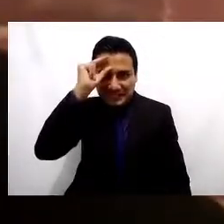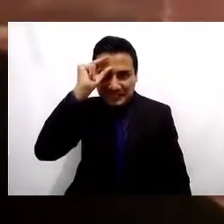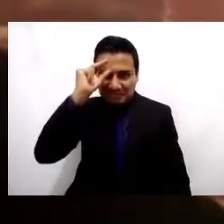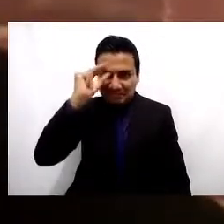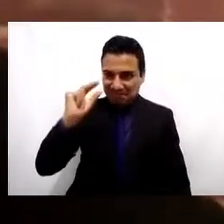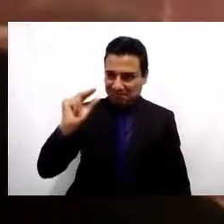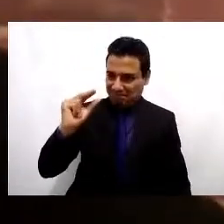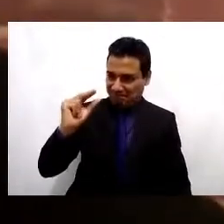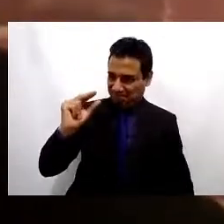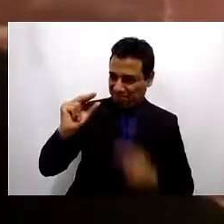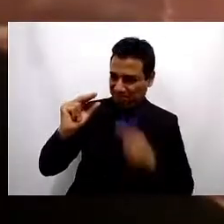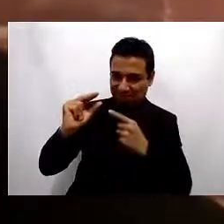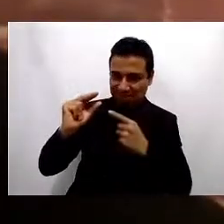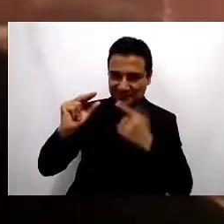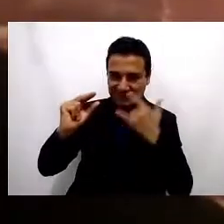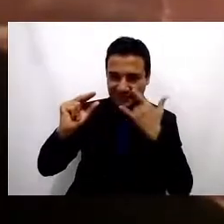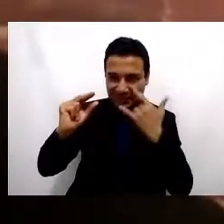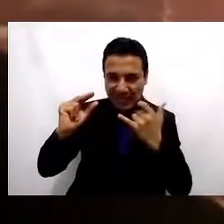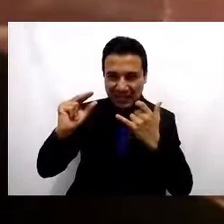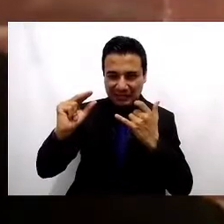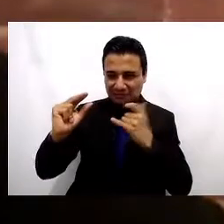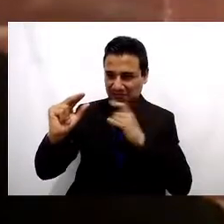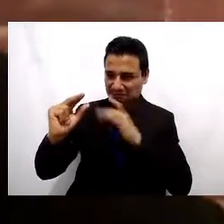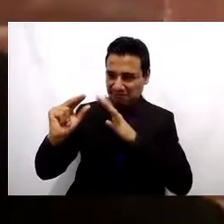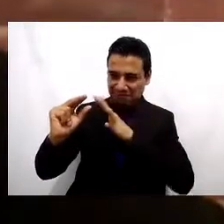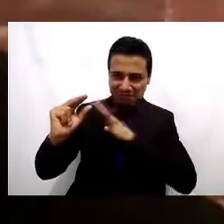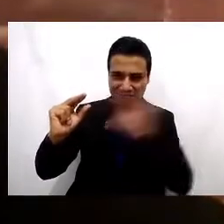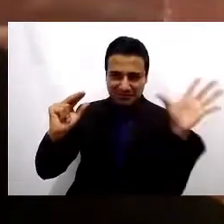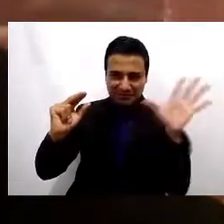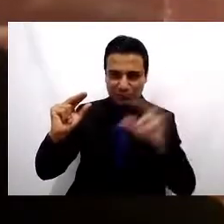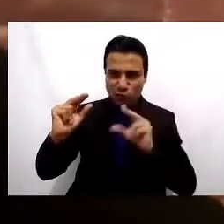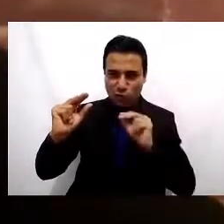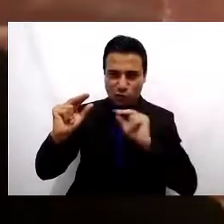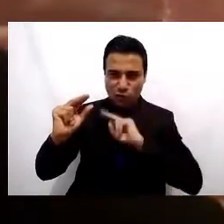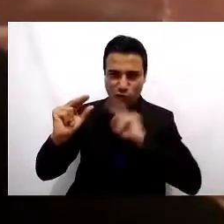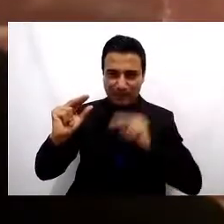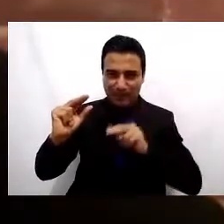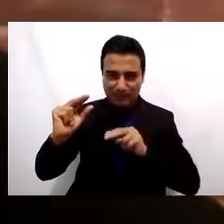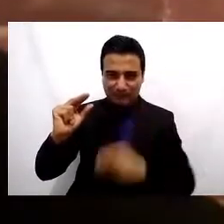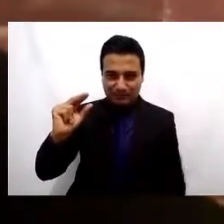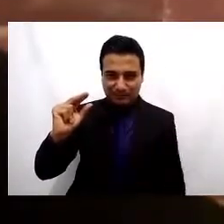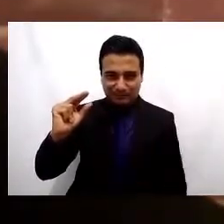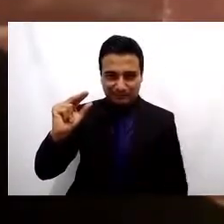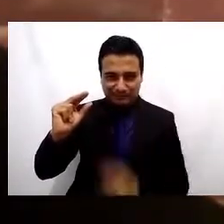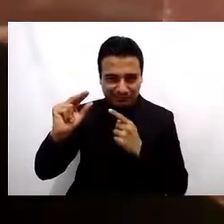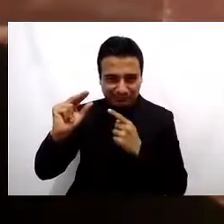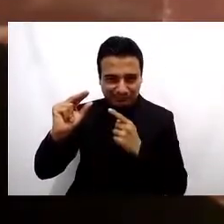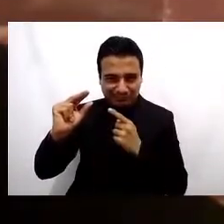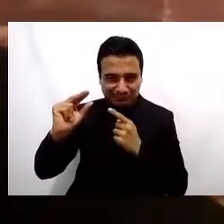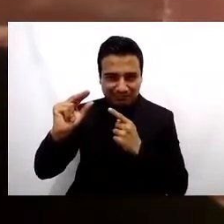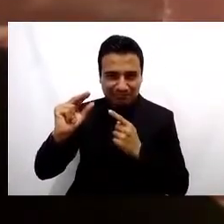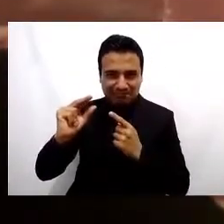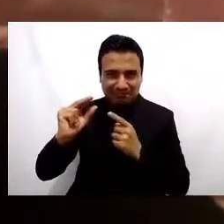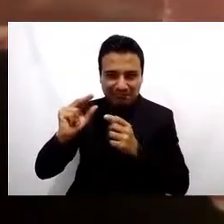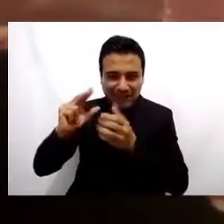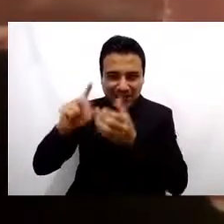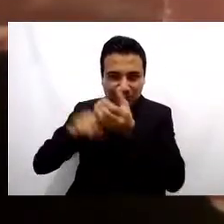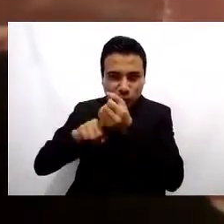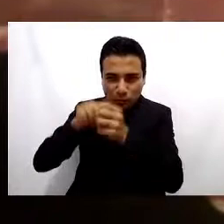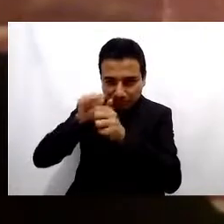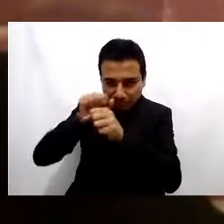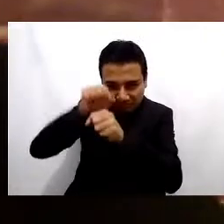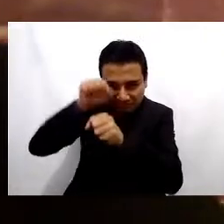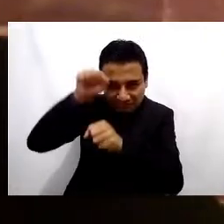extravagante, fuera de los parámetros convencionales de otros pensamientos lógicos? En principio,